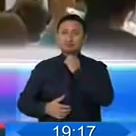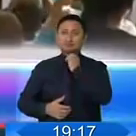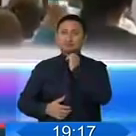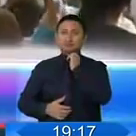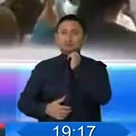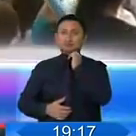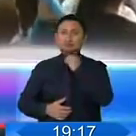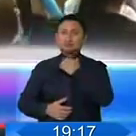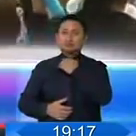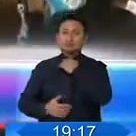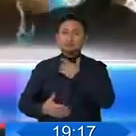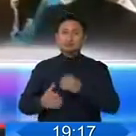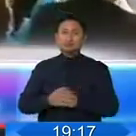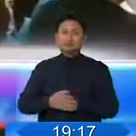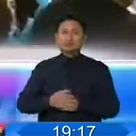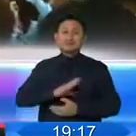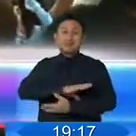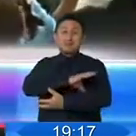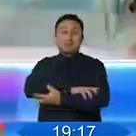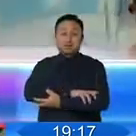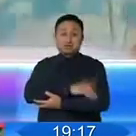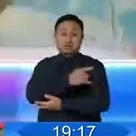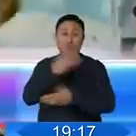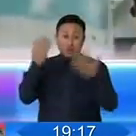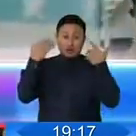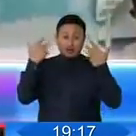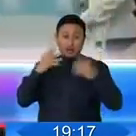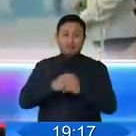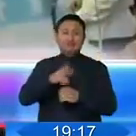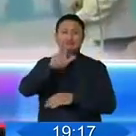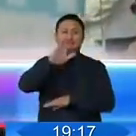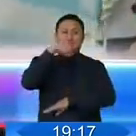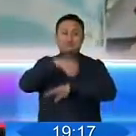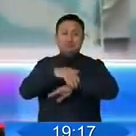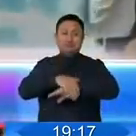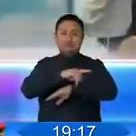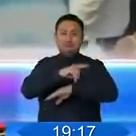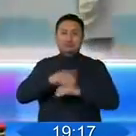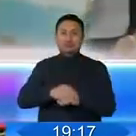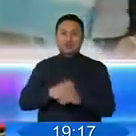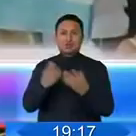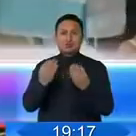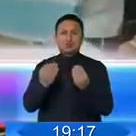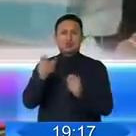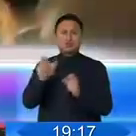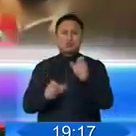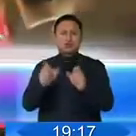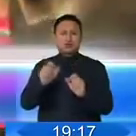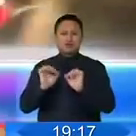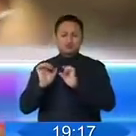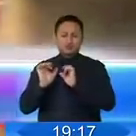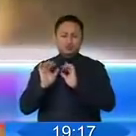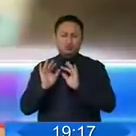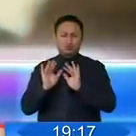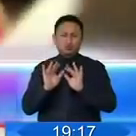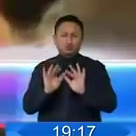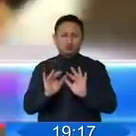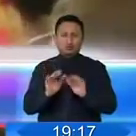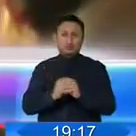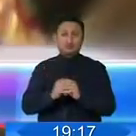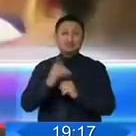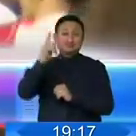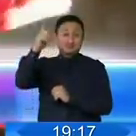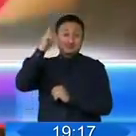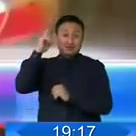Daban las 3 de la tarde en el malecón de Guayaquil, lugar en donde se habían concentrado gran cantidad de simpatizantes. Poco a poco llegaban los